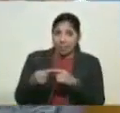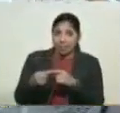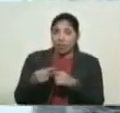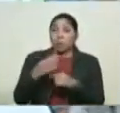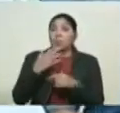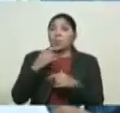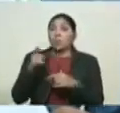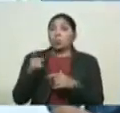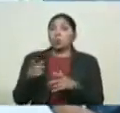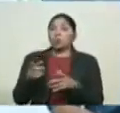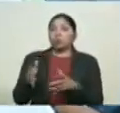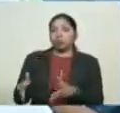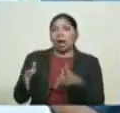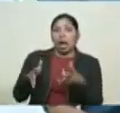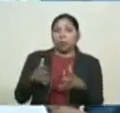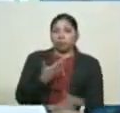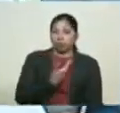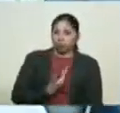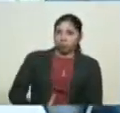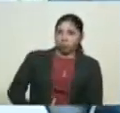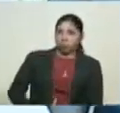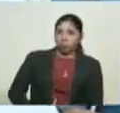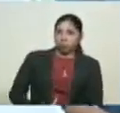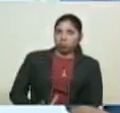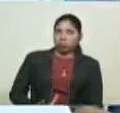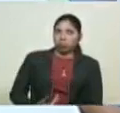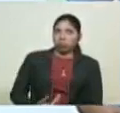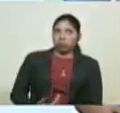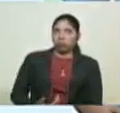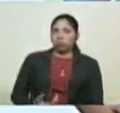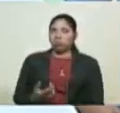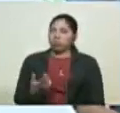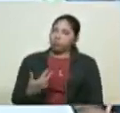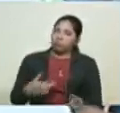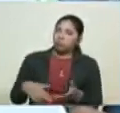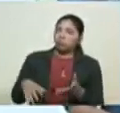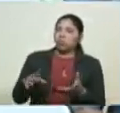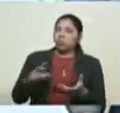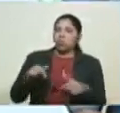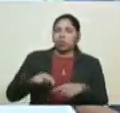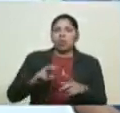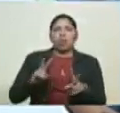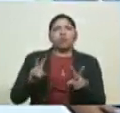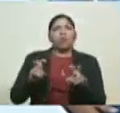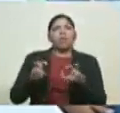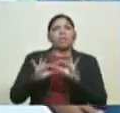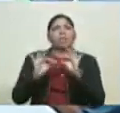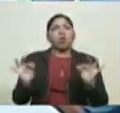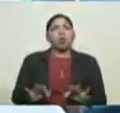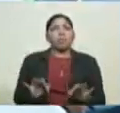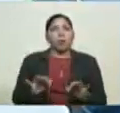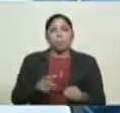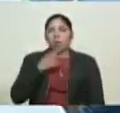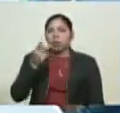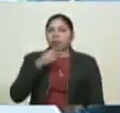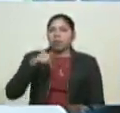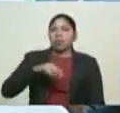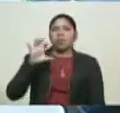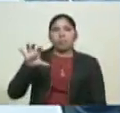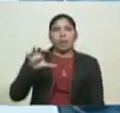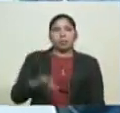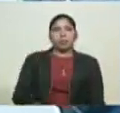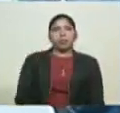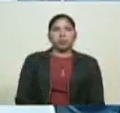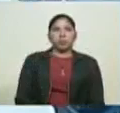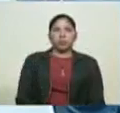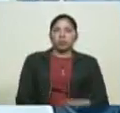usted sea reelecto presidente en cuanto a un replanteamiento de la política en el país. Y por